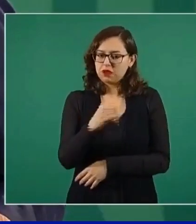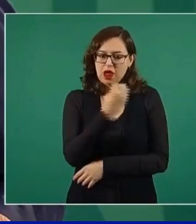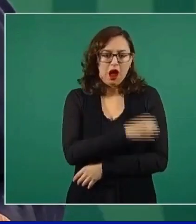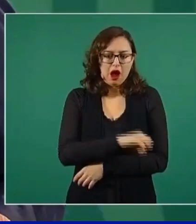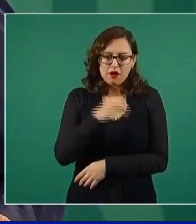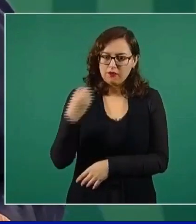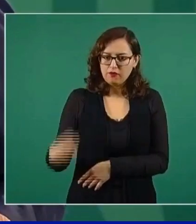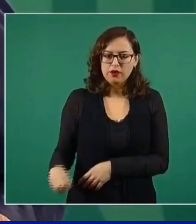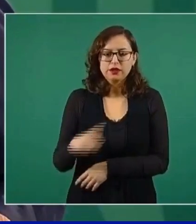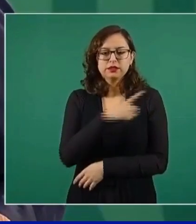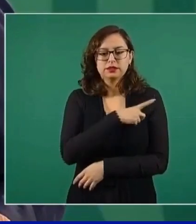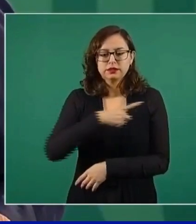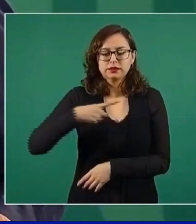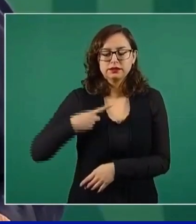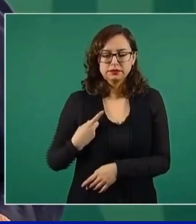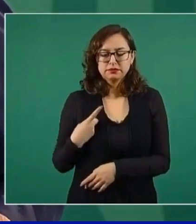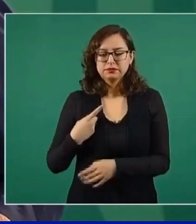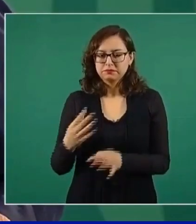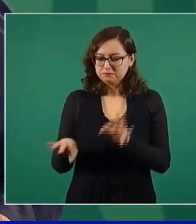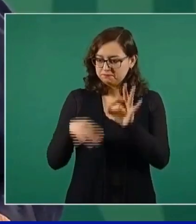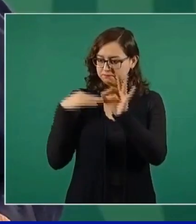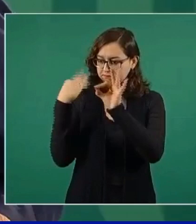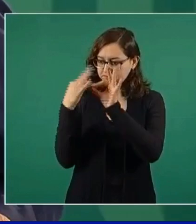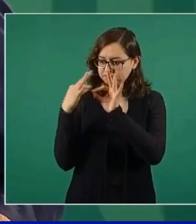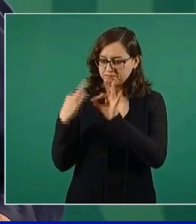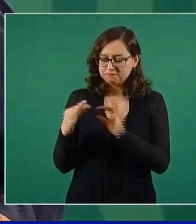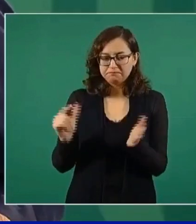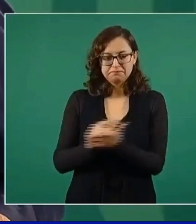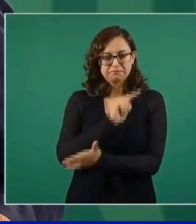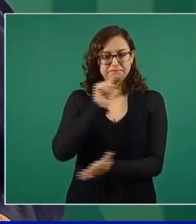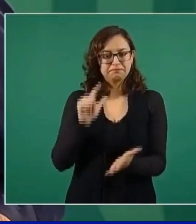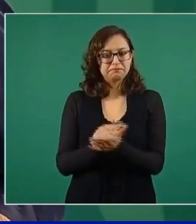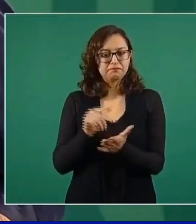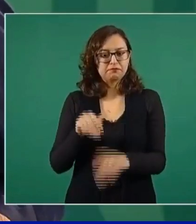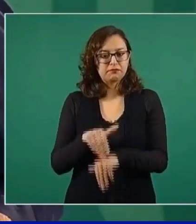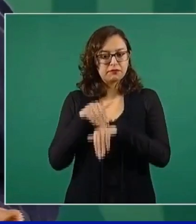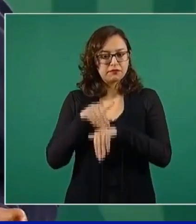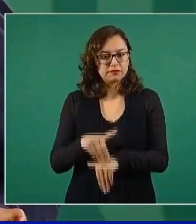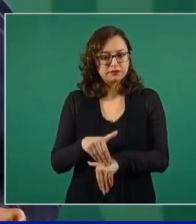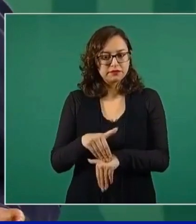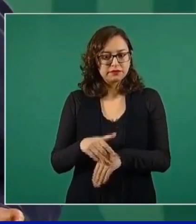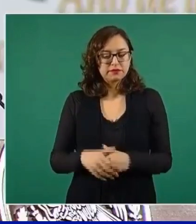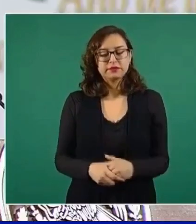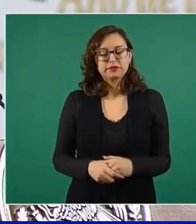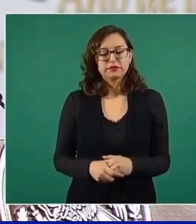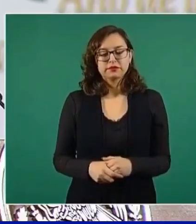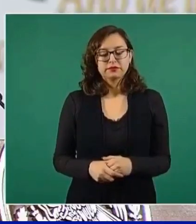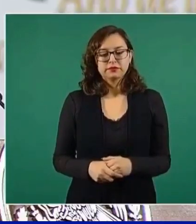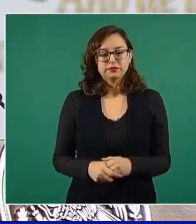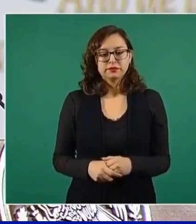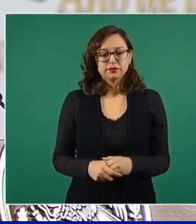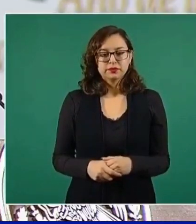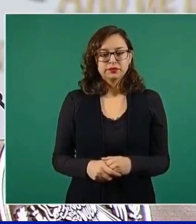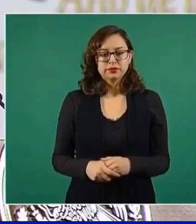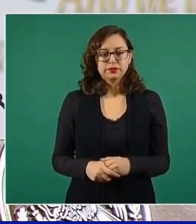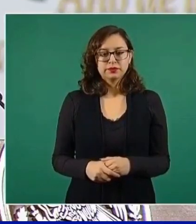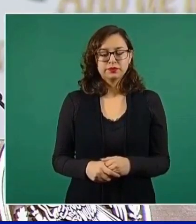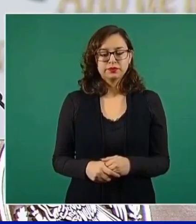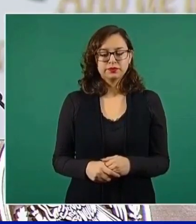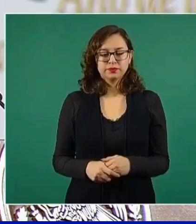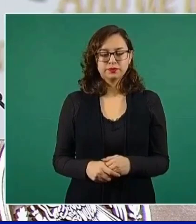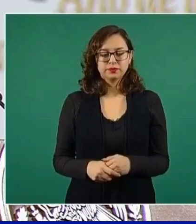obligados a cumplir la ley. Eso es lo que puedo contestarte.